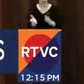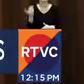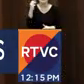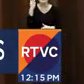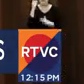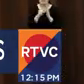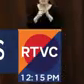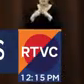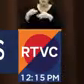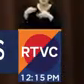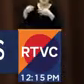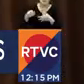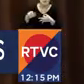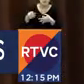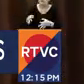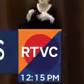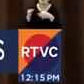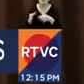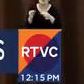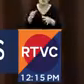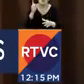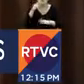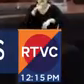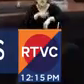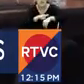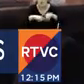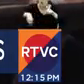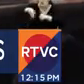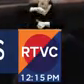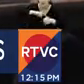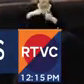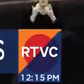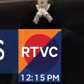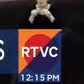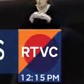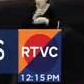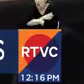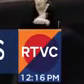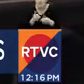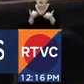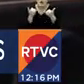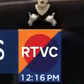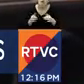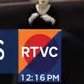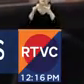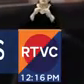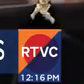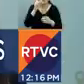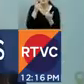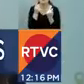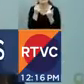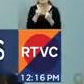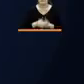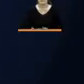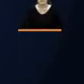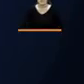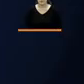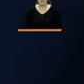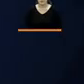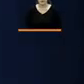3 oportunidades, por falta de tiempos para trámites de comisiones escrutadoras y ahora por falta de recursos.